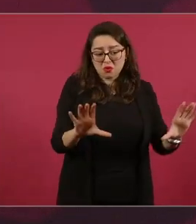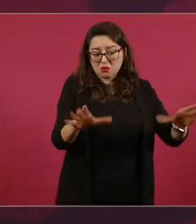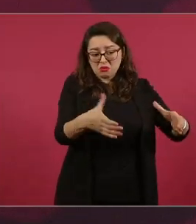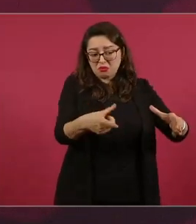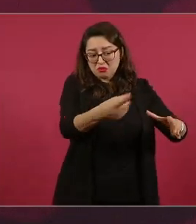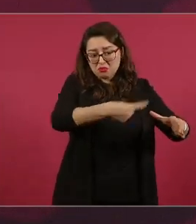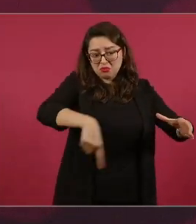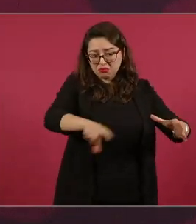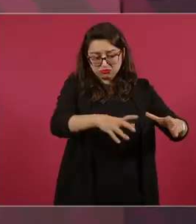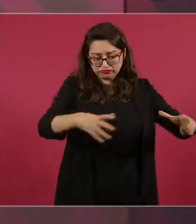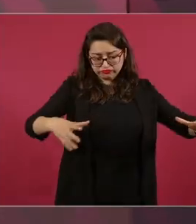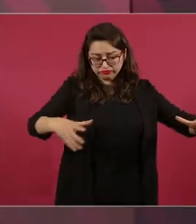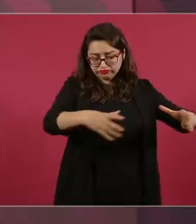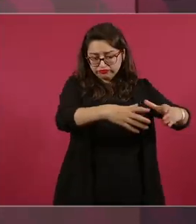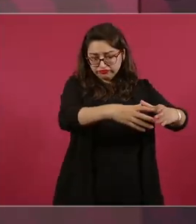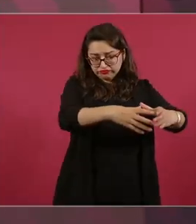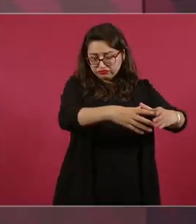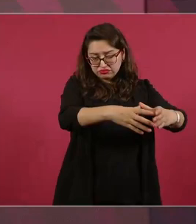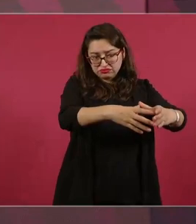un sector.